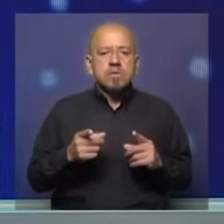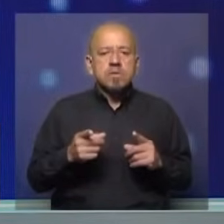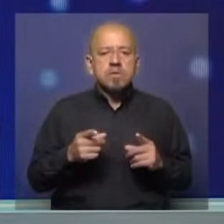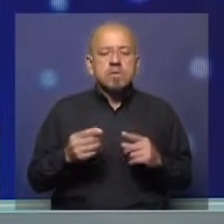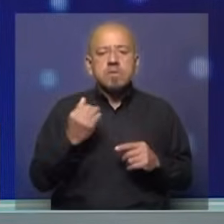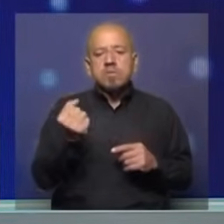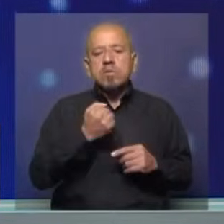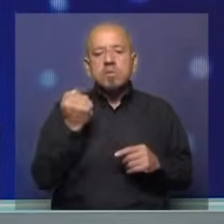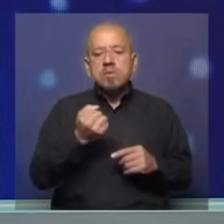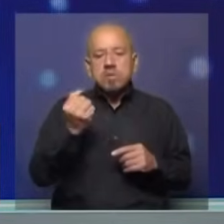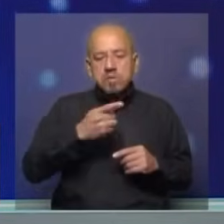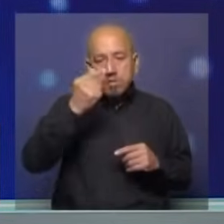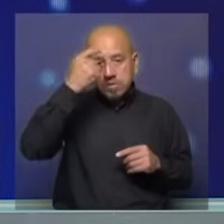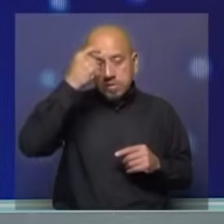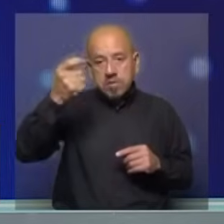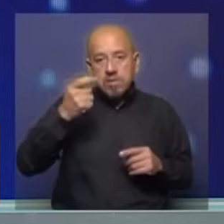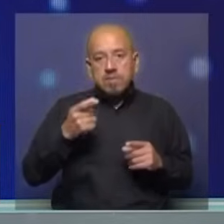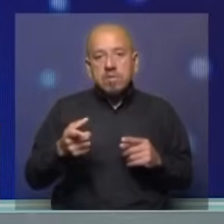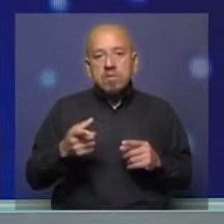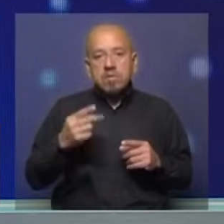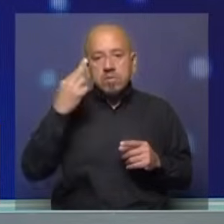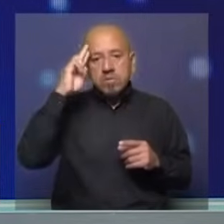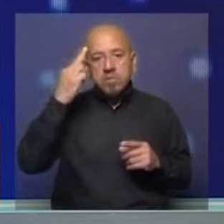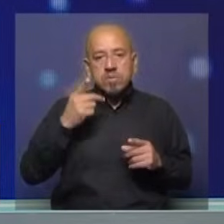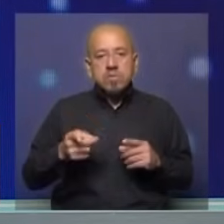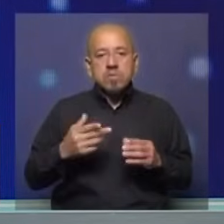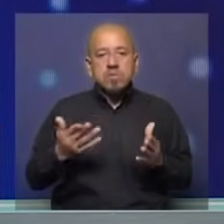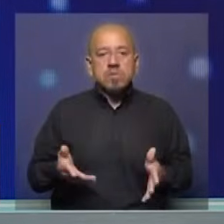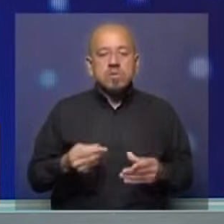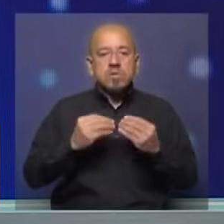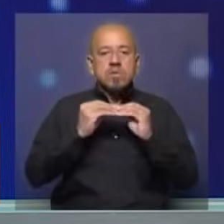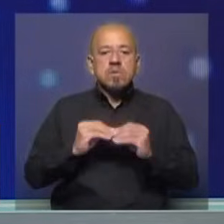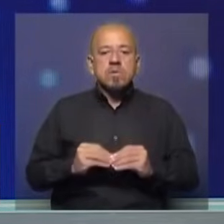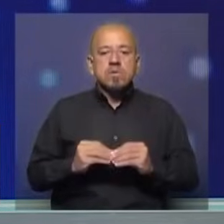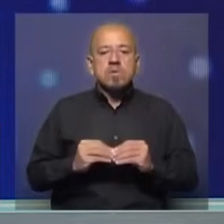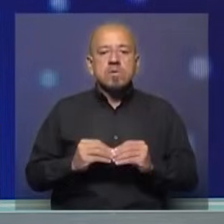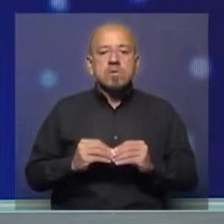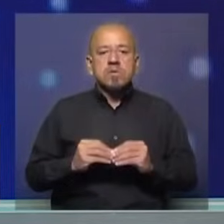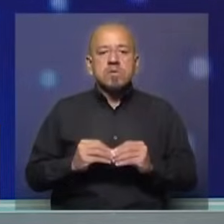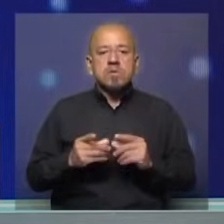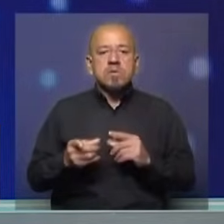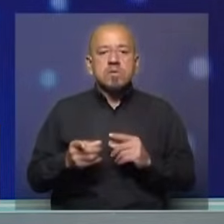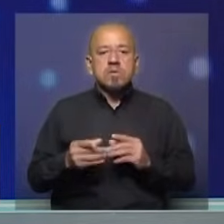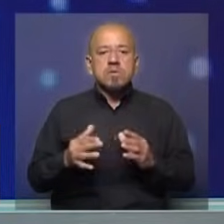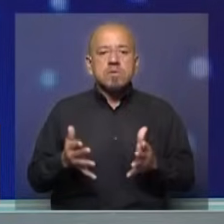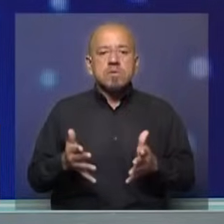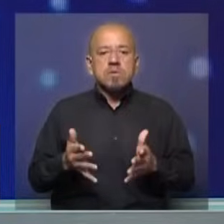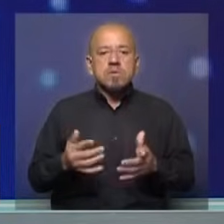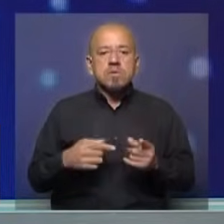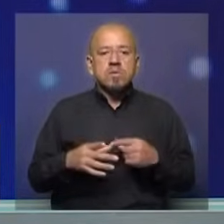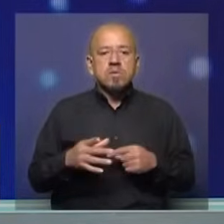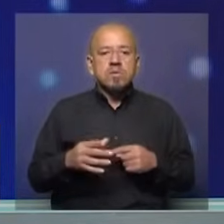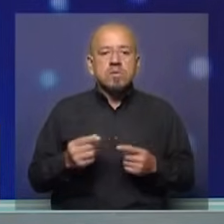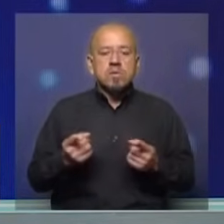importante científico en Uruguay que para mí, además de más presupuesto, requiere una fuerte